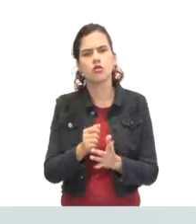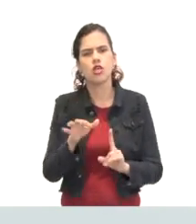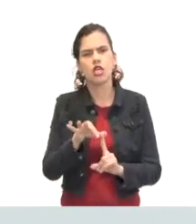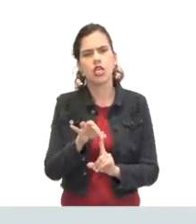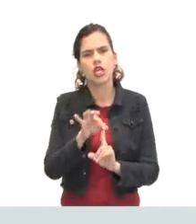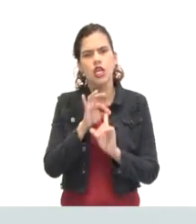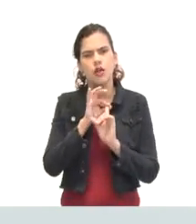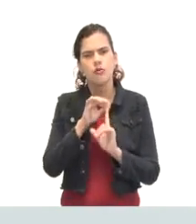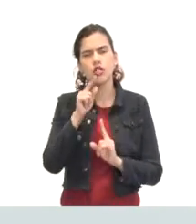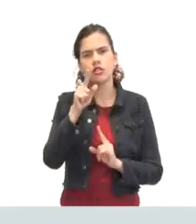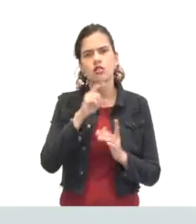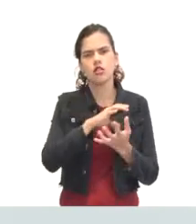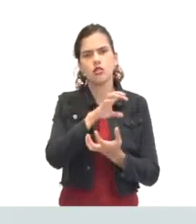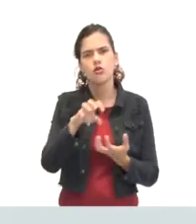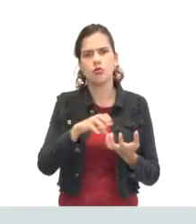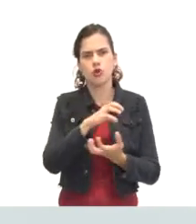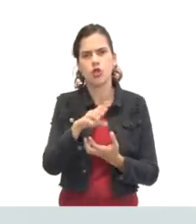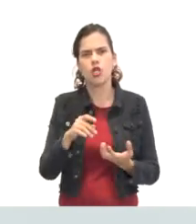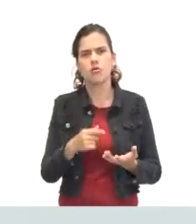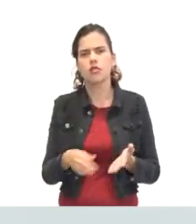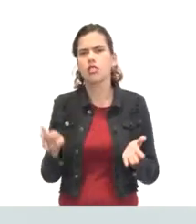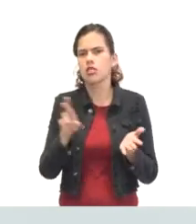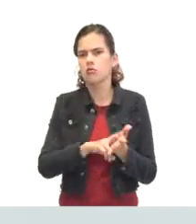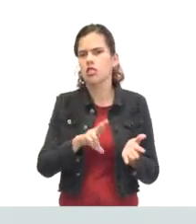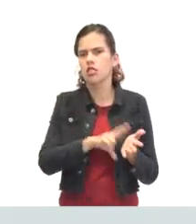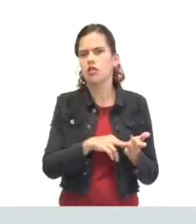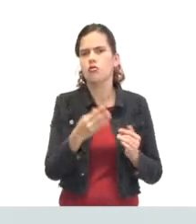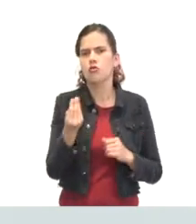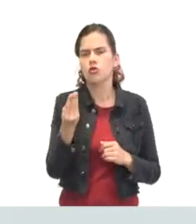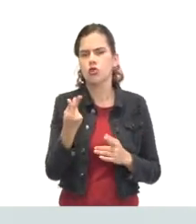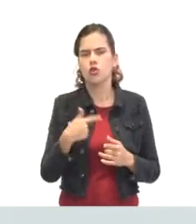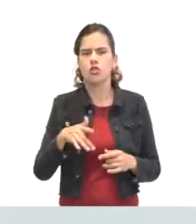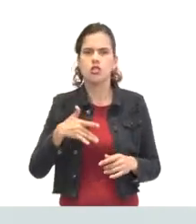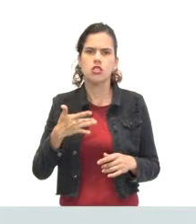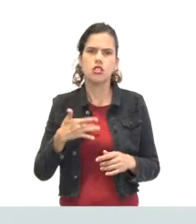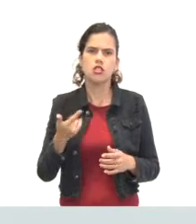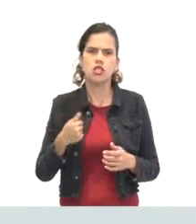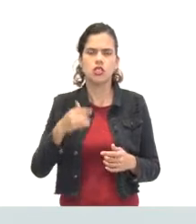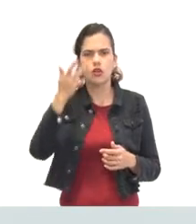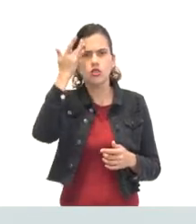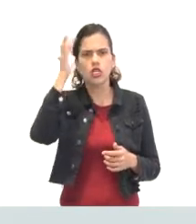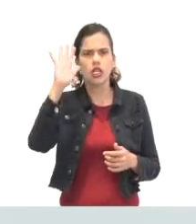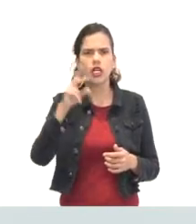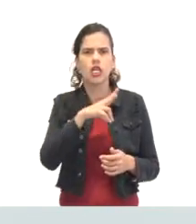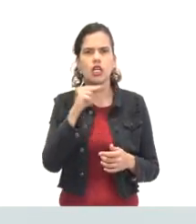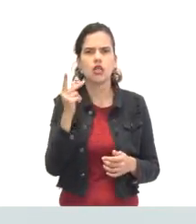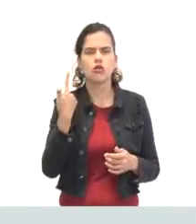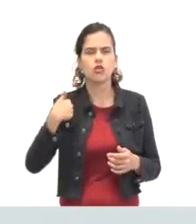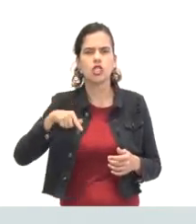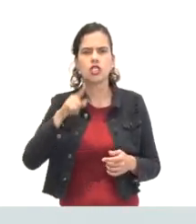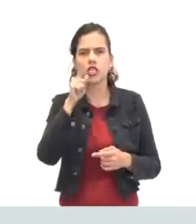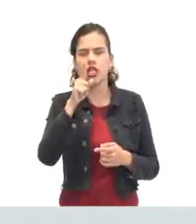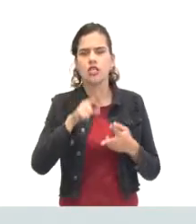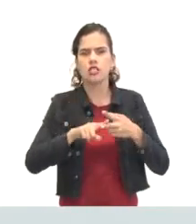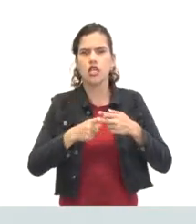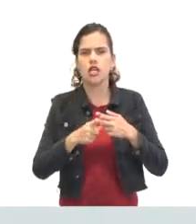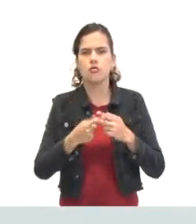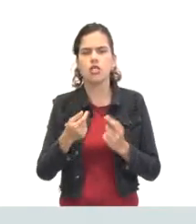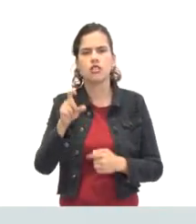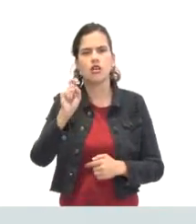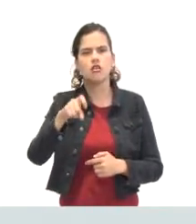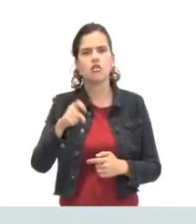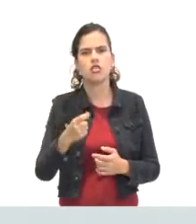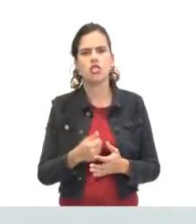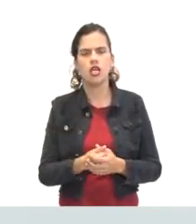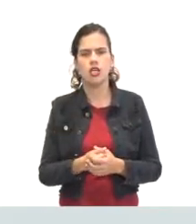especial si esa situación se da de forma reiterativa. Si siente o se cree que no se tiene esas herramientas